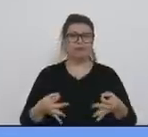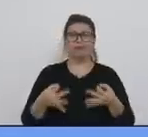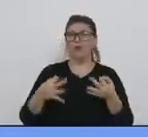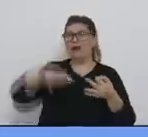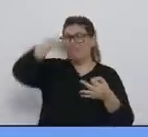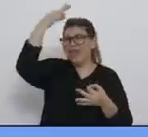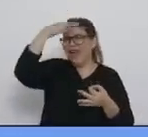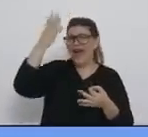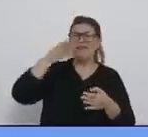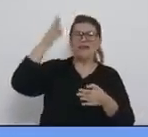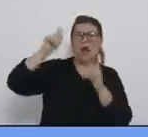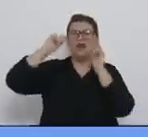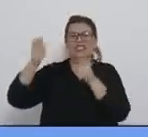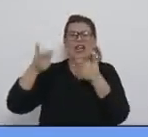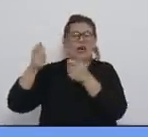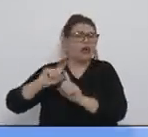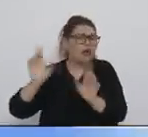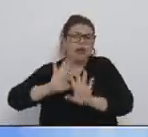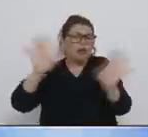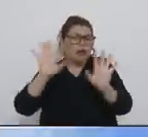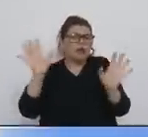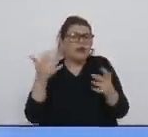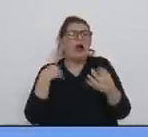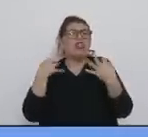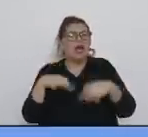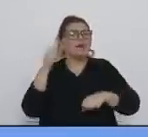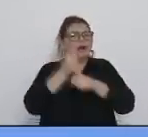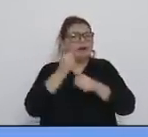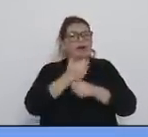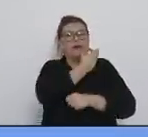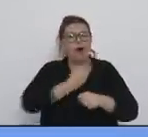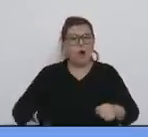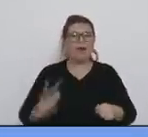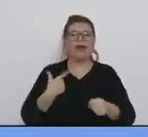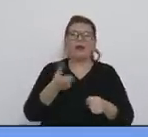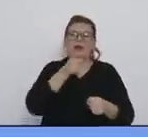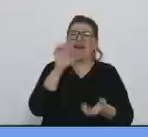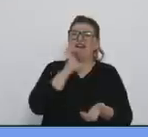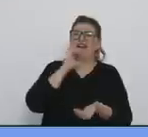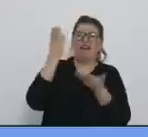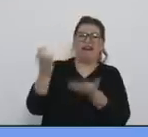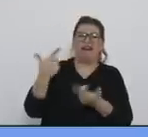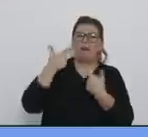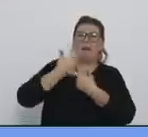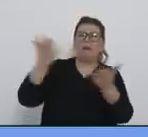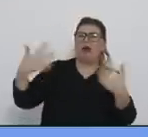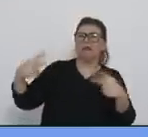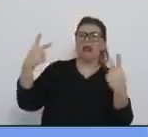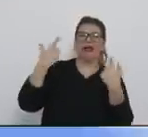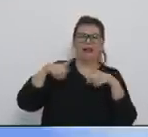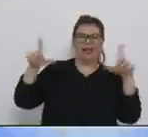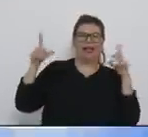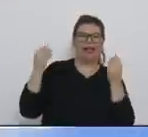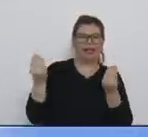dedique a gobernar que nos va a hacer un gran favor y no esta payasada para tratar de montar un triste espectáculo que nada beneficia a la sociedad